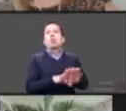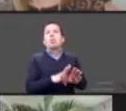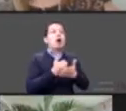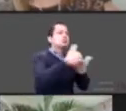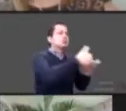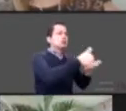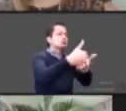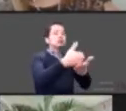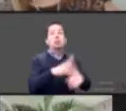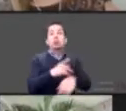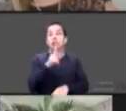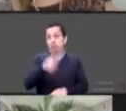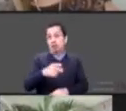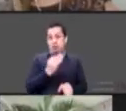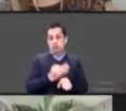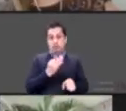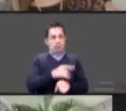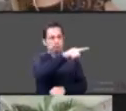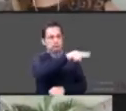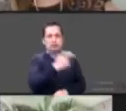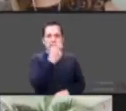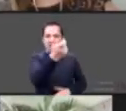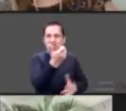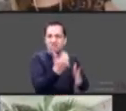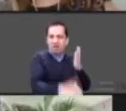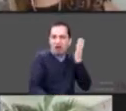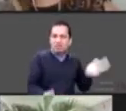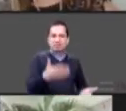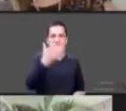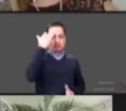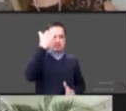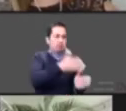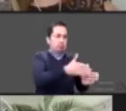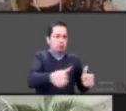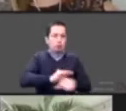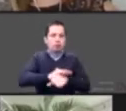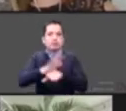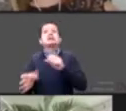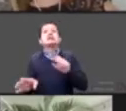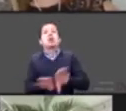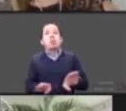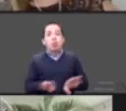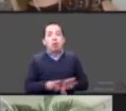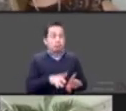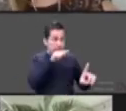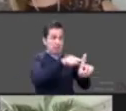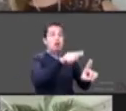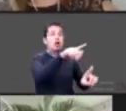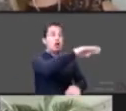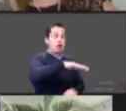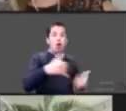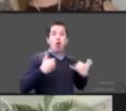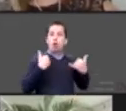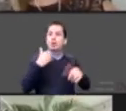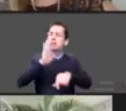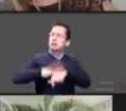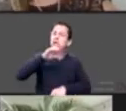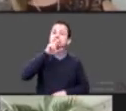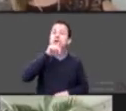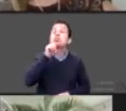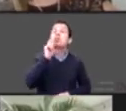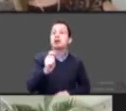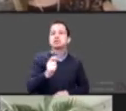jóvenes con las que trabajamos reportaban que la mayor preocupación era cómo ayudar a sus familias a sortear la brecha económica y